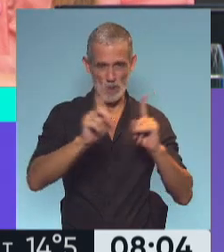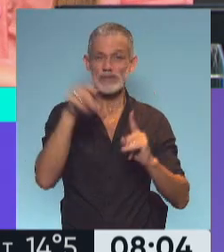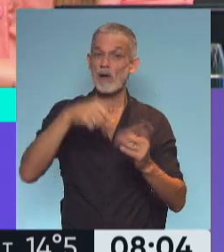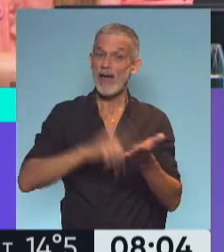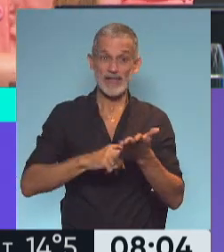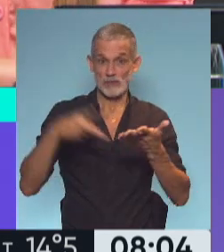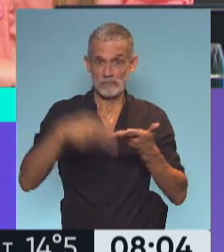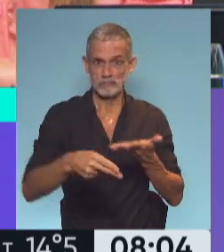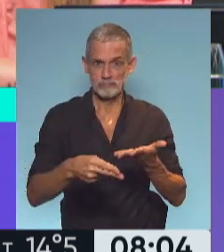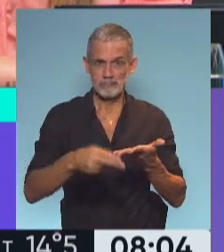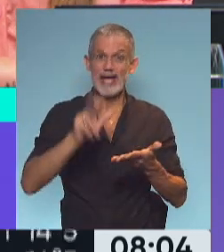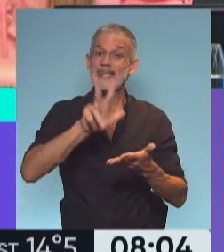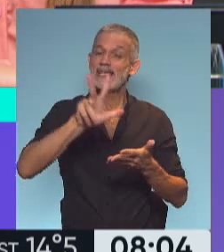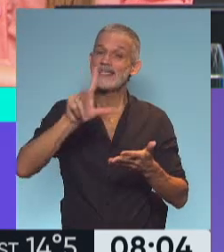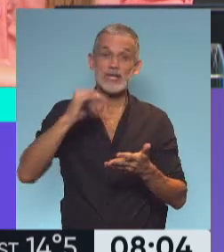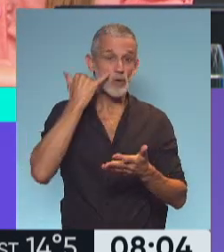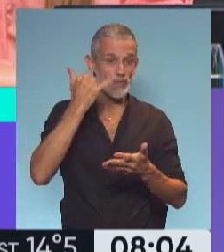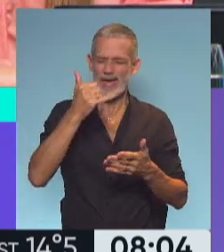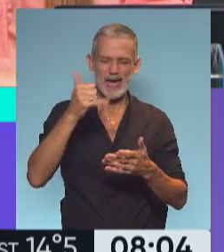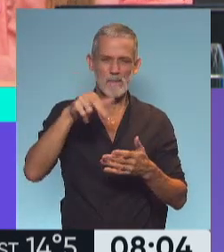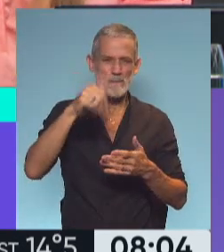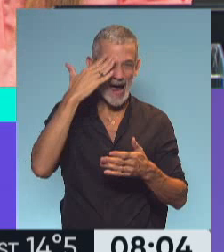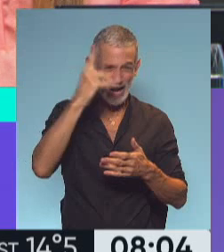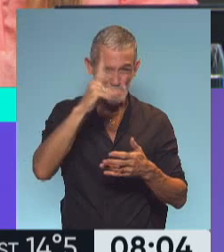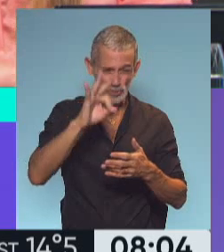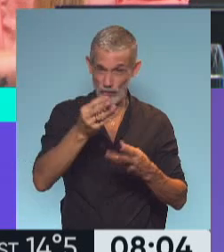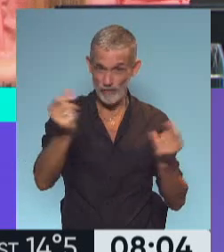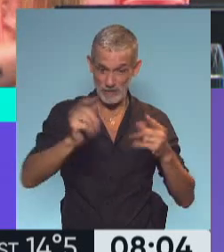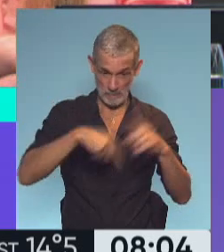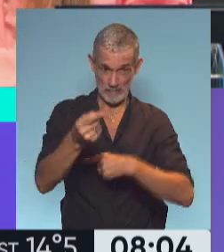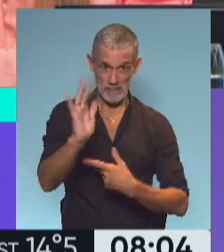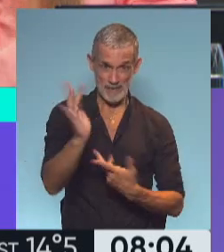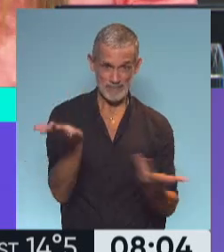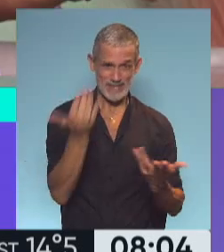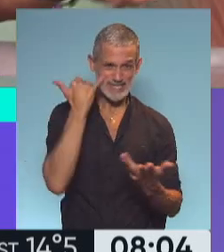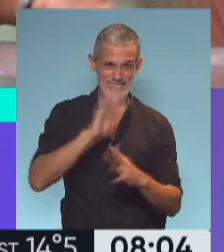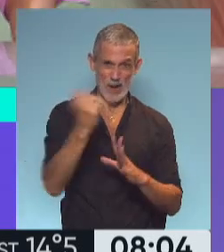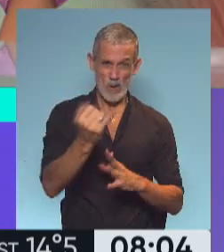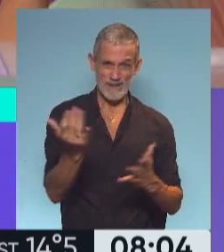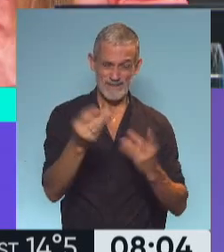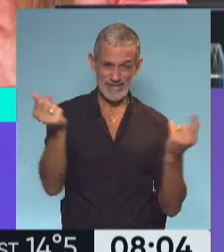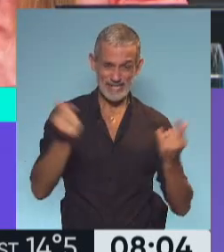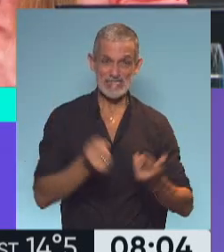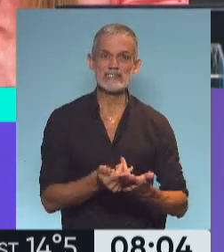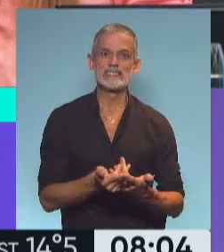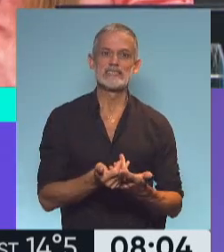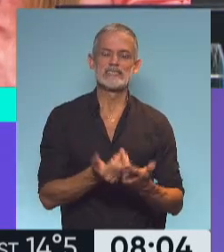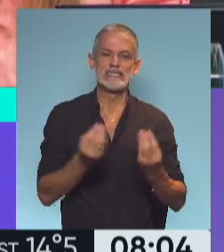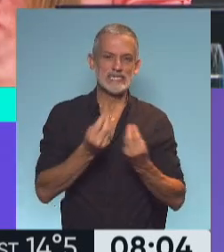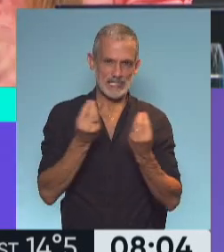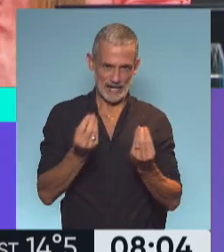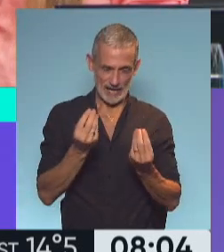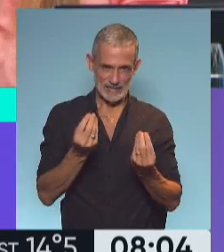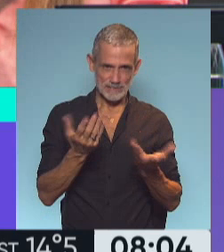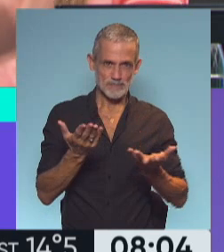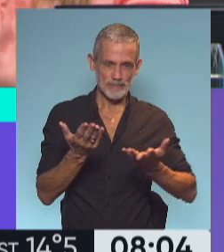decreto termina el 31 de marzo. Pasado mañana. Claro. Pasado mañana ya es la fecha límite. Termina ese decreto, entonces, ¿qué se